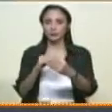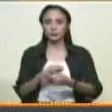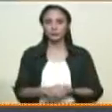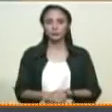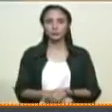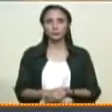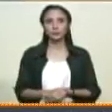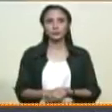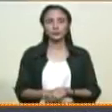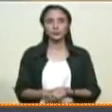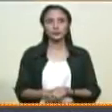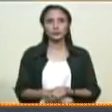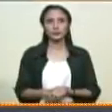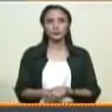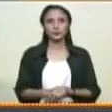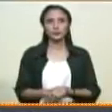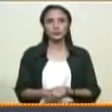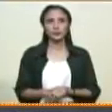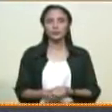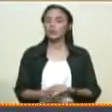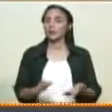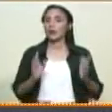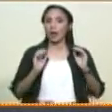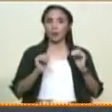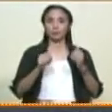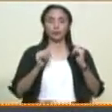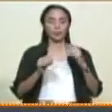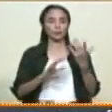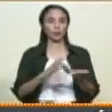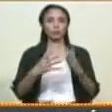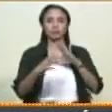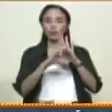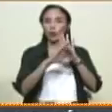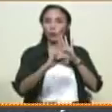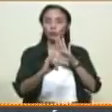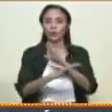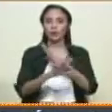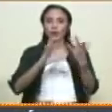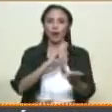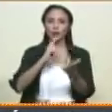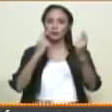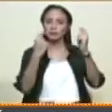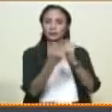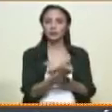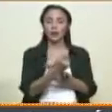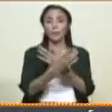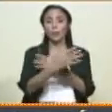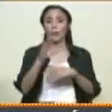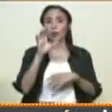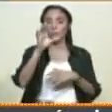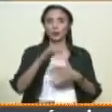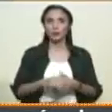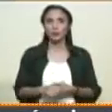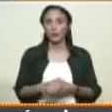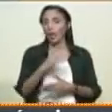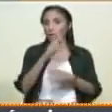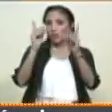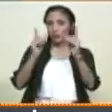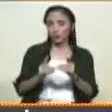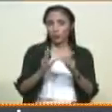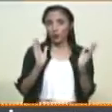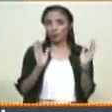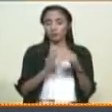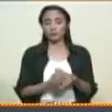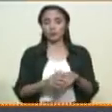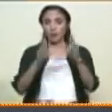Estado. Y comenzó a recomponerse, a transformarse el Estado otra vez, con pequeñas decisiones que no se